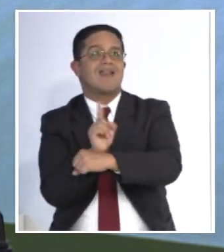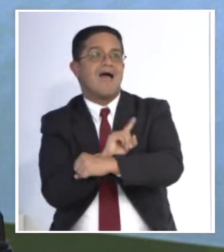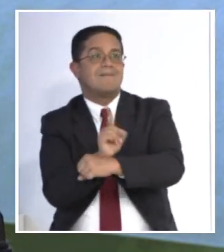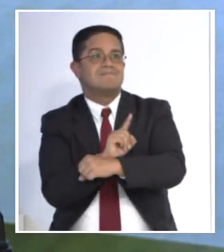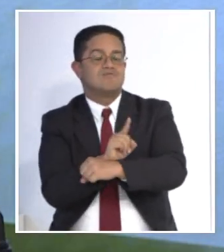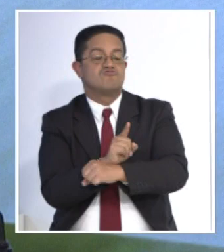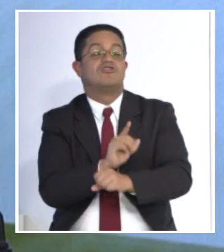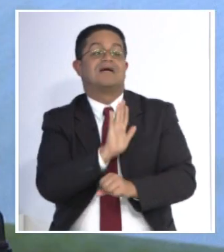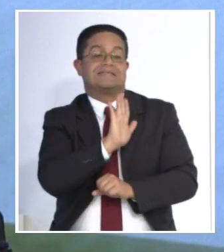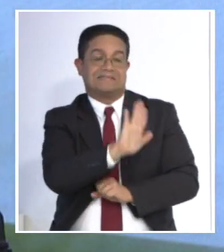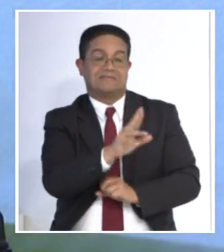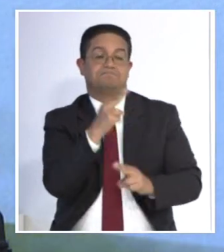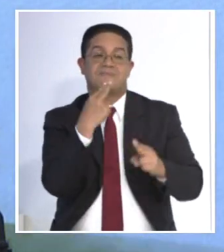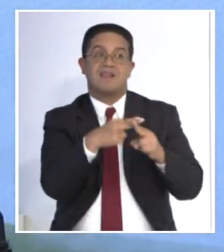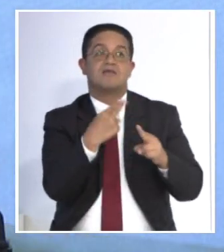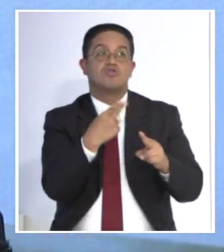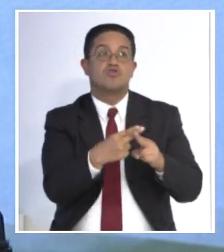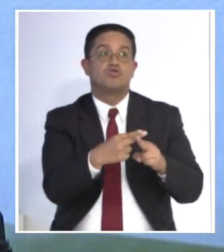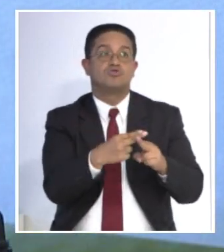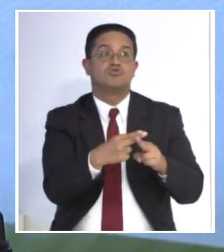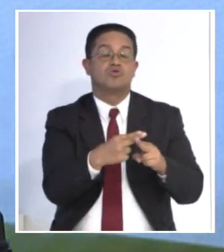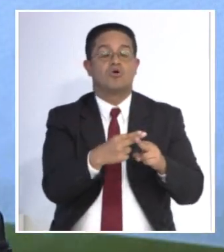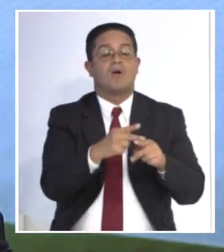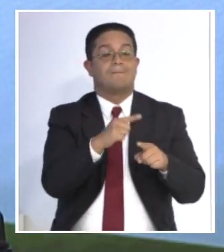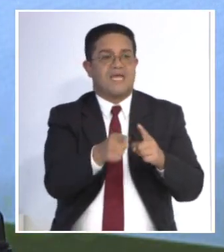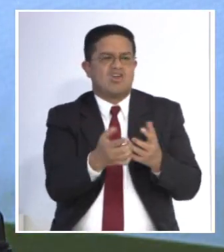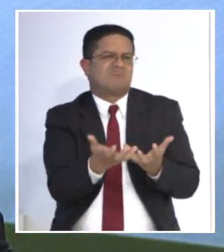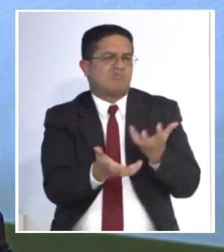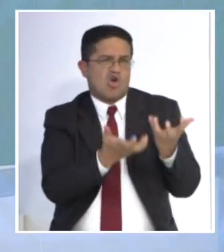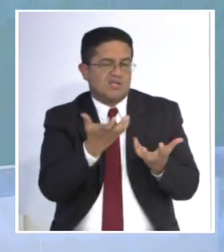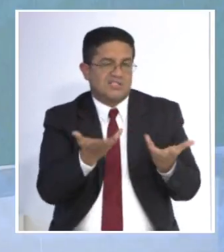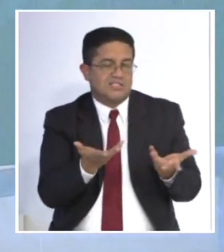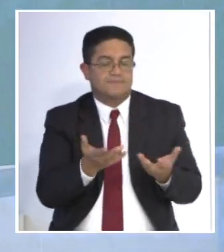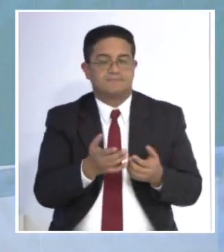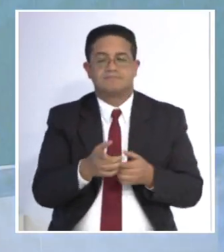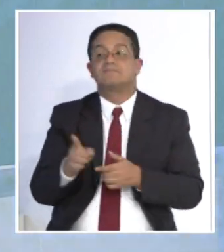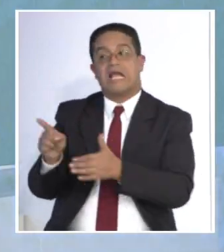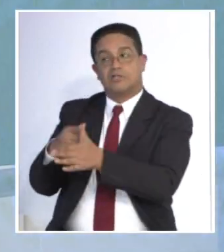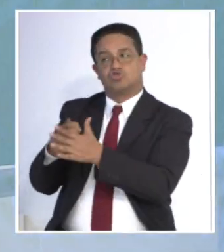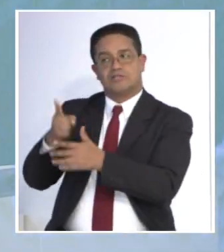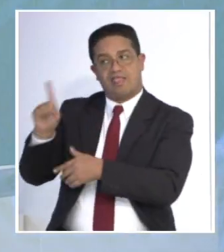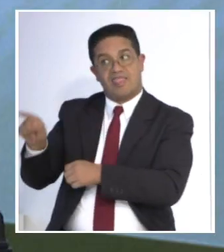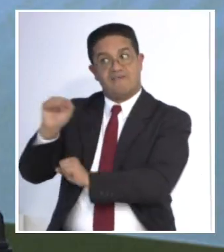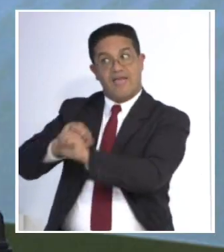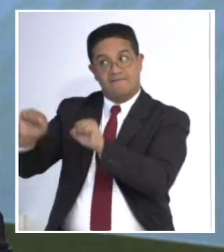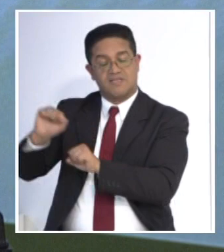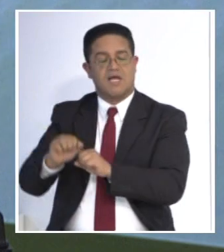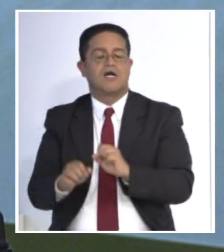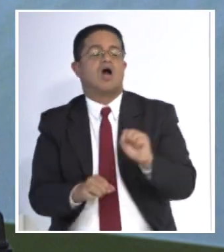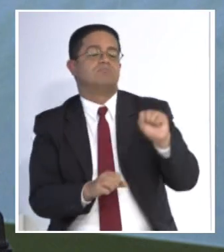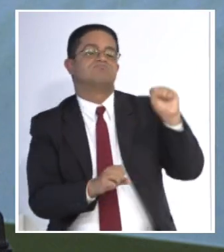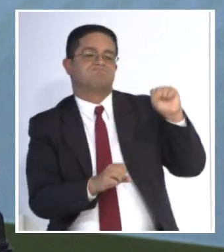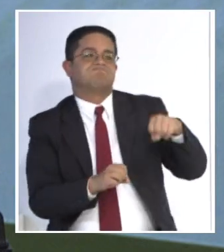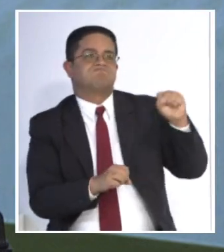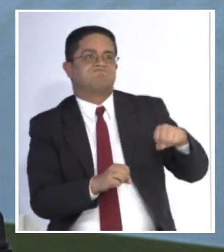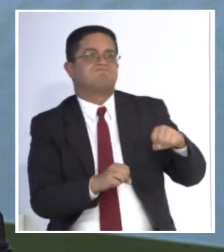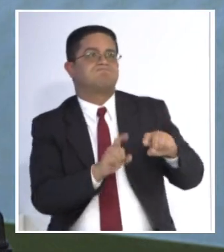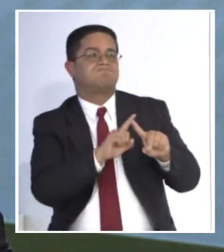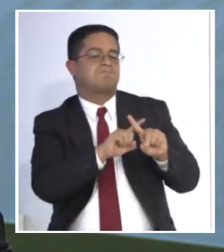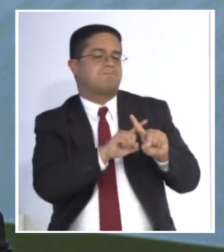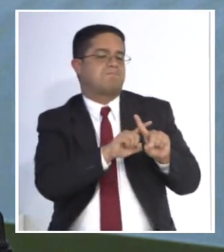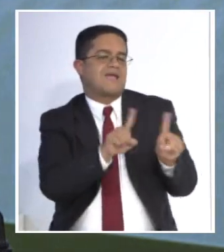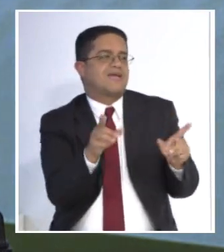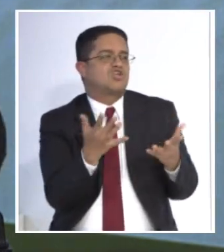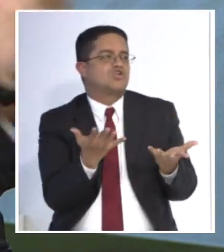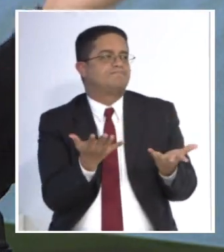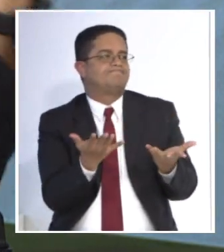a la parte del nervio mediano y condiciona al dolor y la molestia. Entonces sí deberíamos evitarlo. Sí lo evitas, pero no te lo condiciona, porque